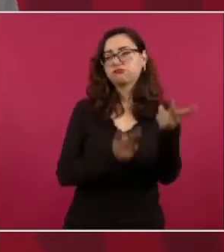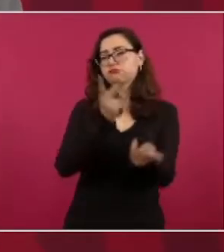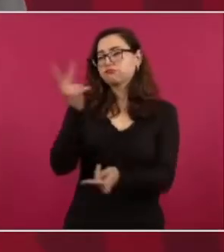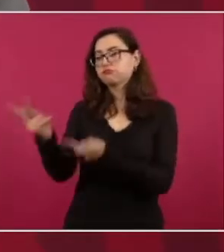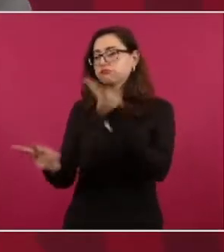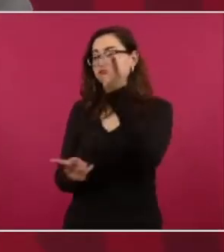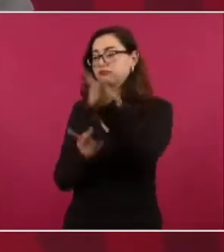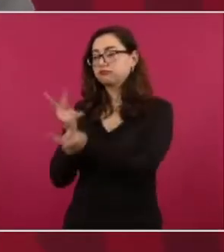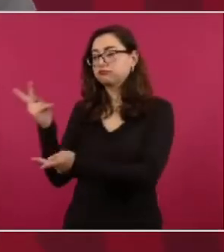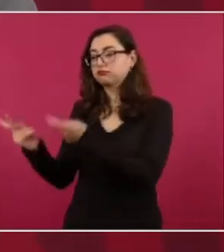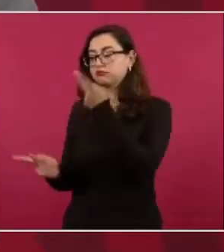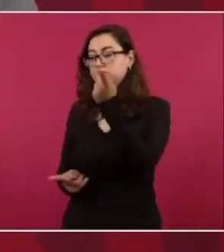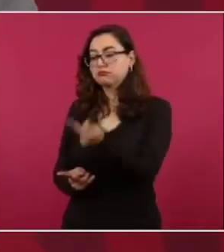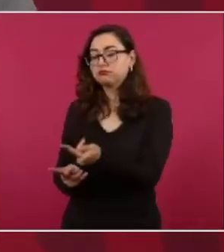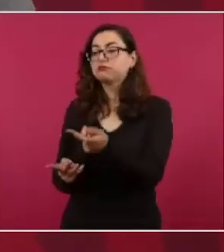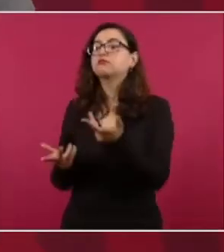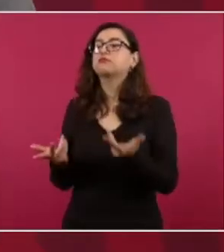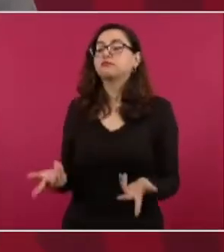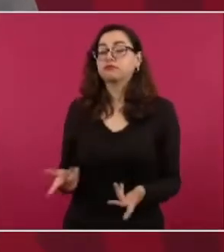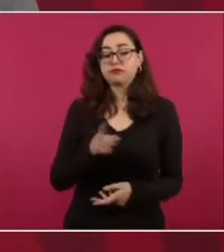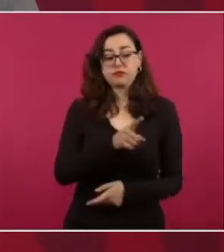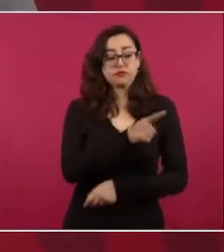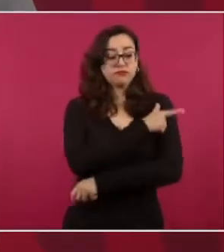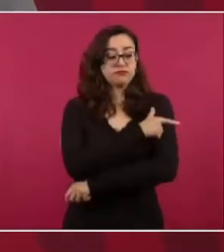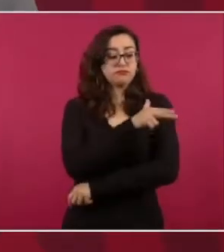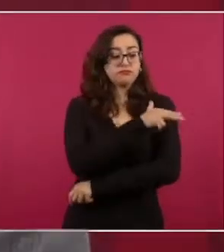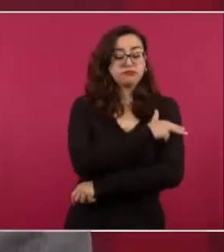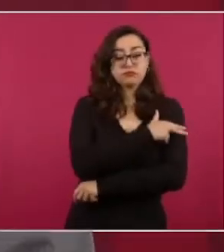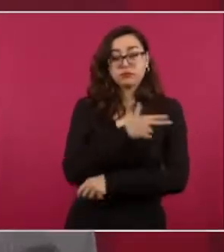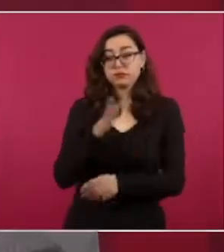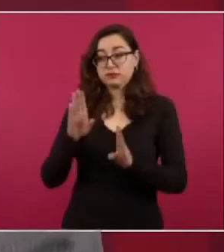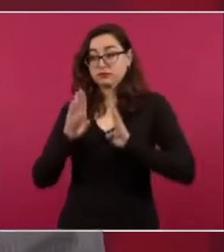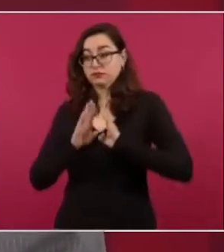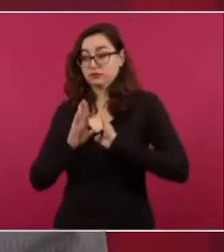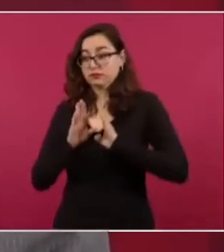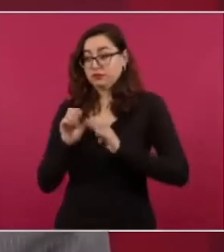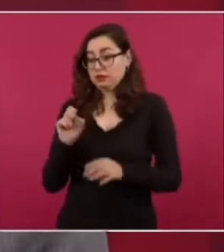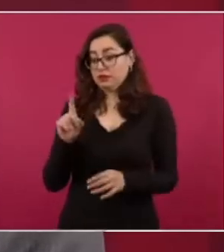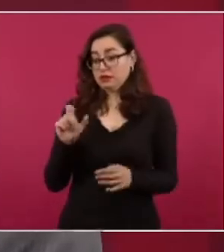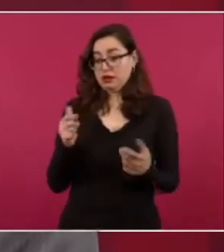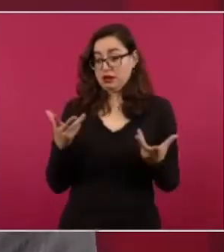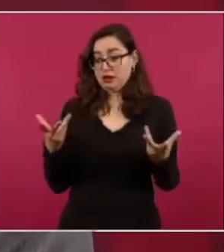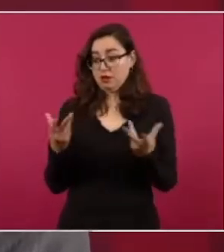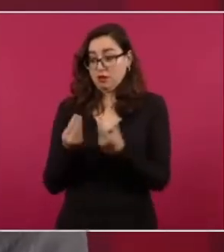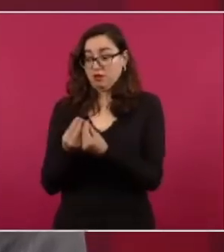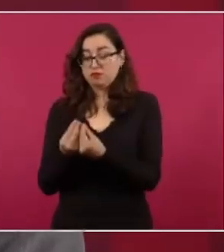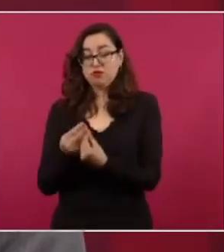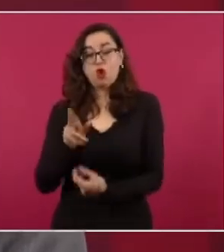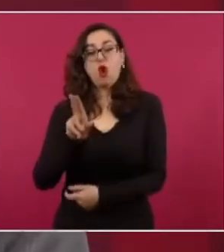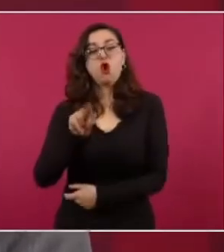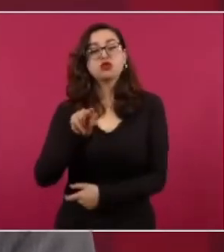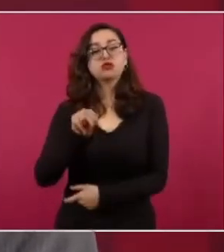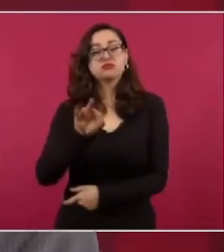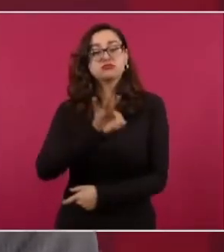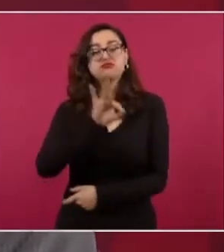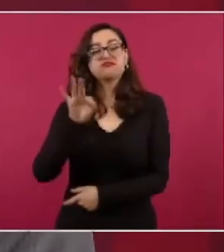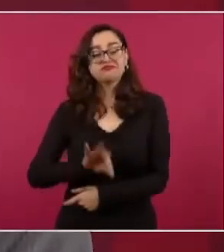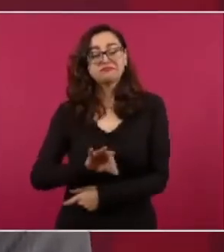está de acuerdo en que la Guardia Nacional dependa de la Secretaría de la